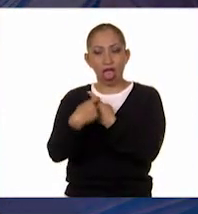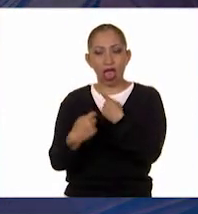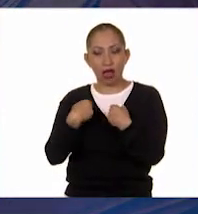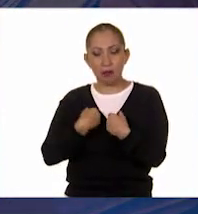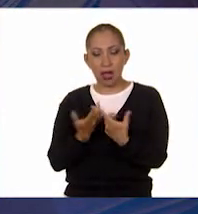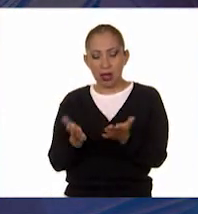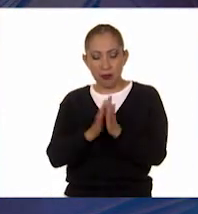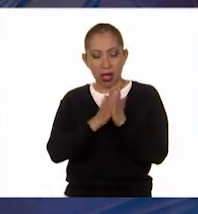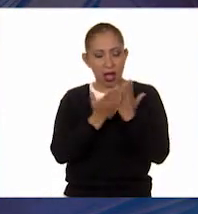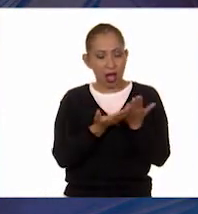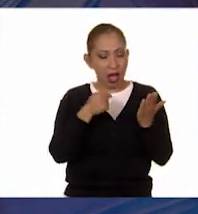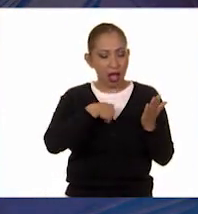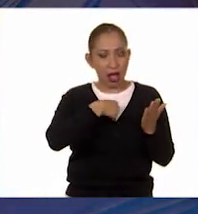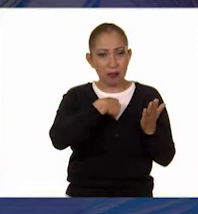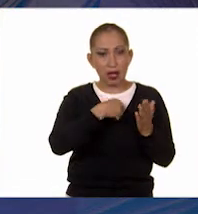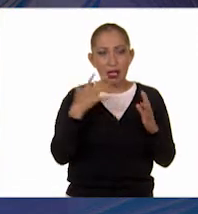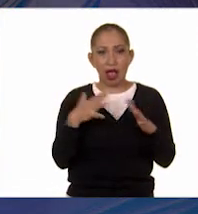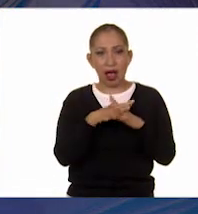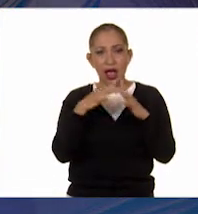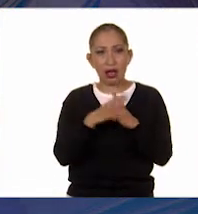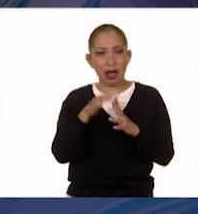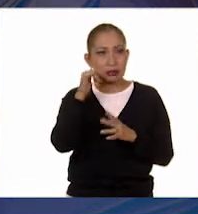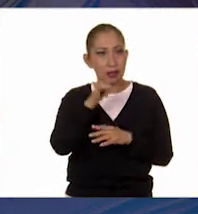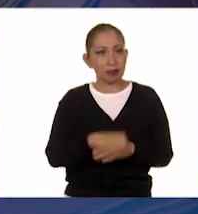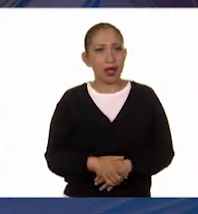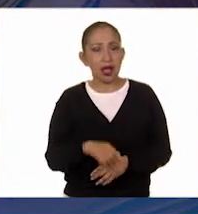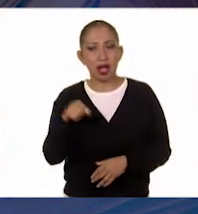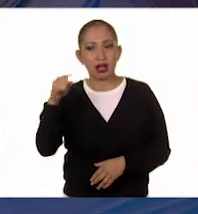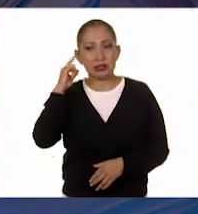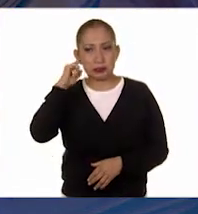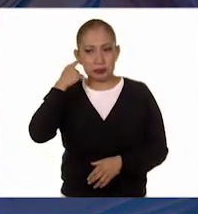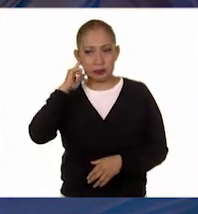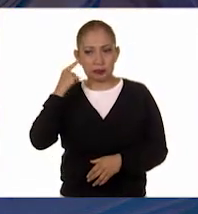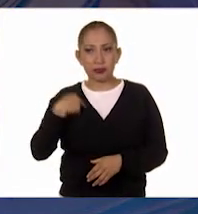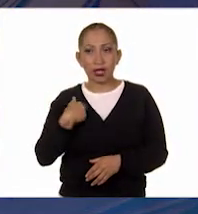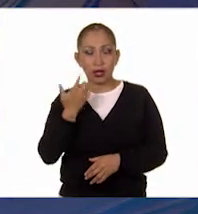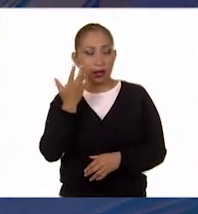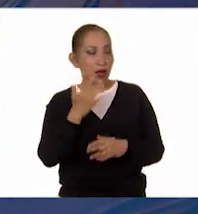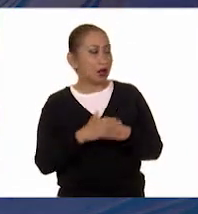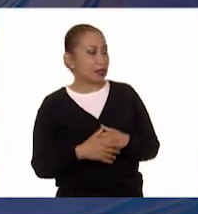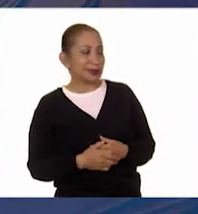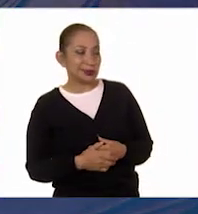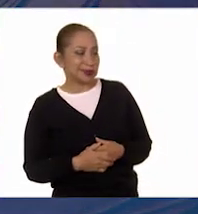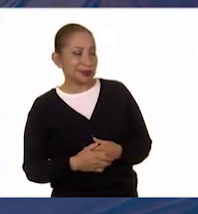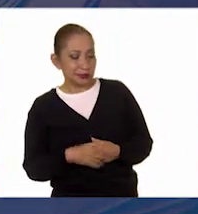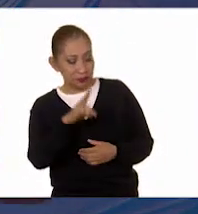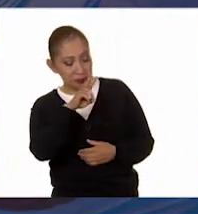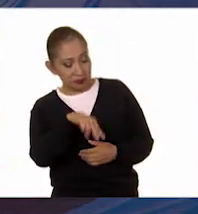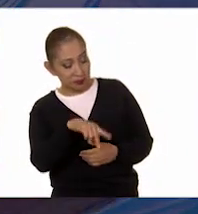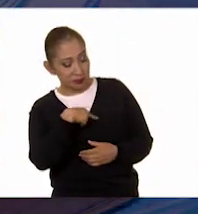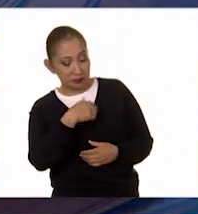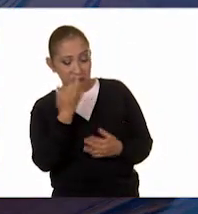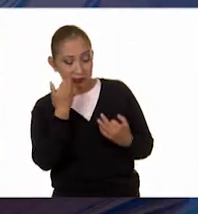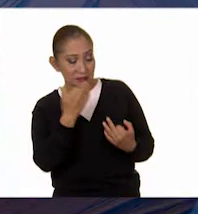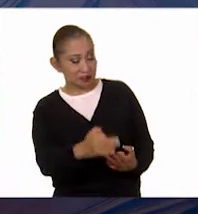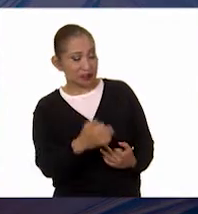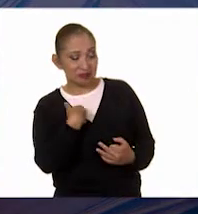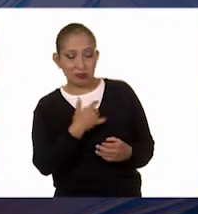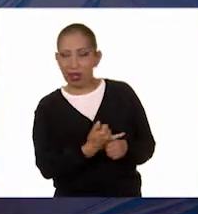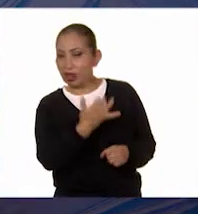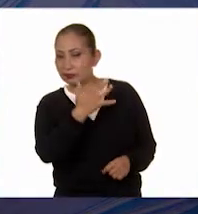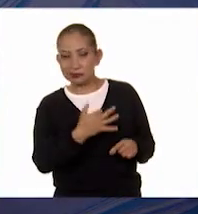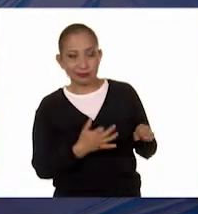tus novelitas de guerra que llevabas a todas partes. Le molestaba que le dieras lástima a tu prima, te consideraba un testigo, un